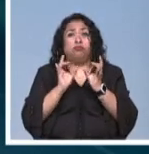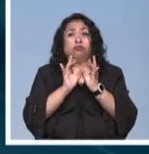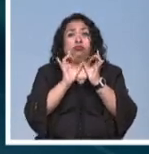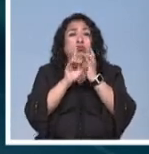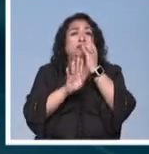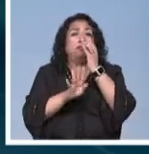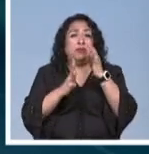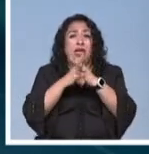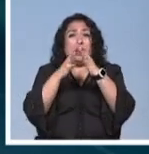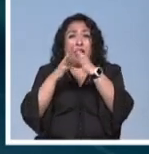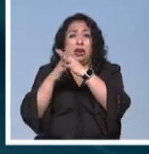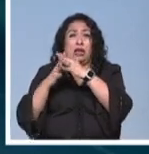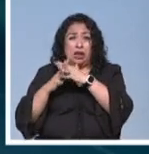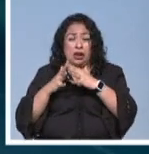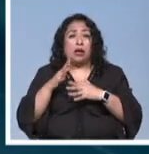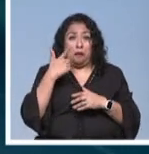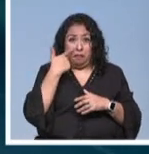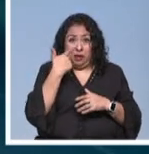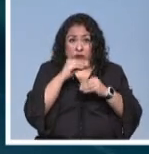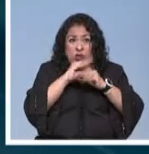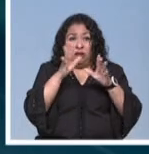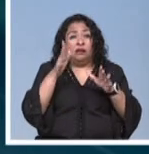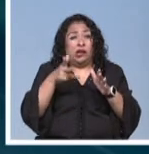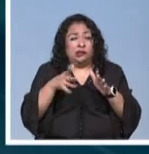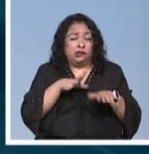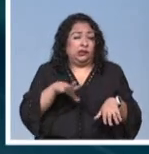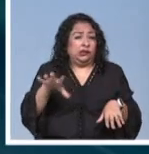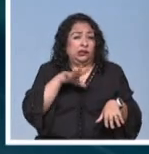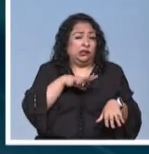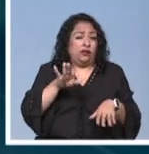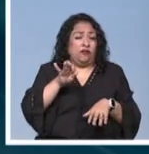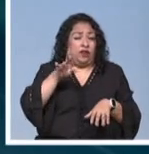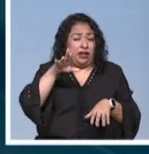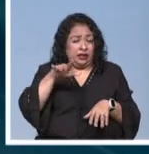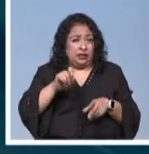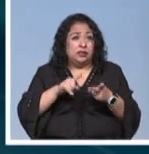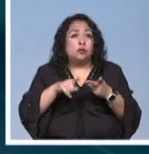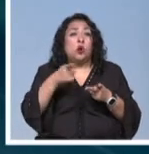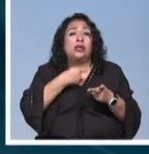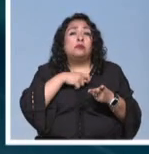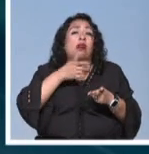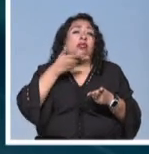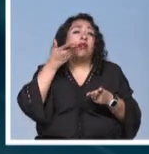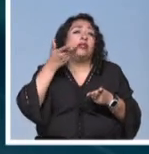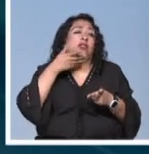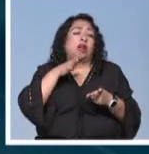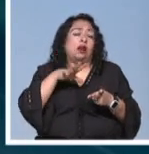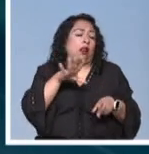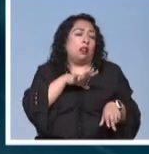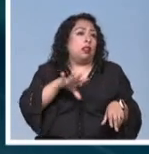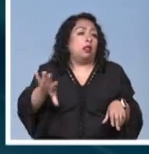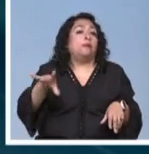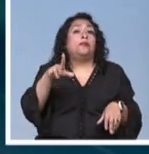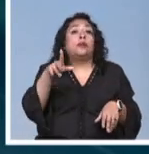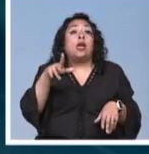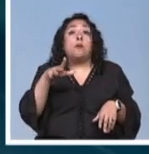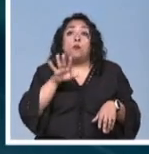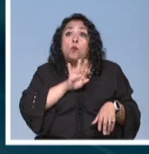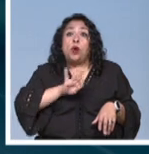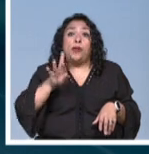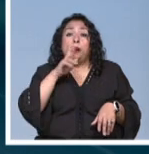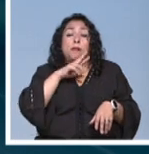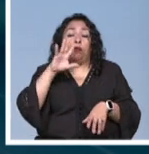guerra. Era evidente su constante rechazo al franquismo y a la España tradicional en general. Tan pronto como